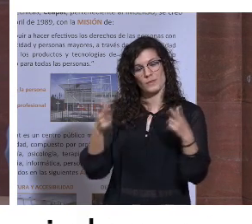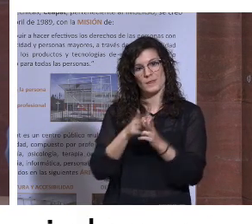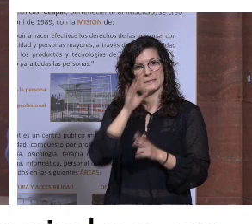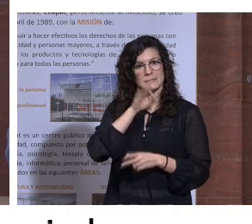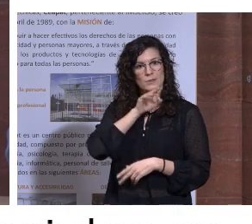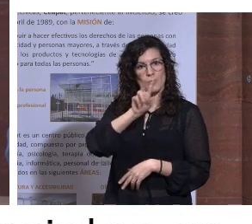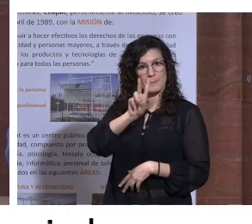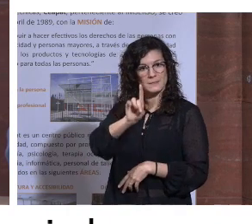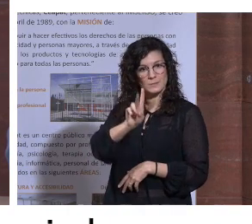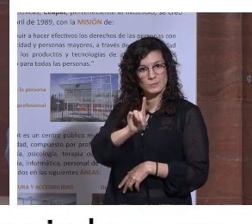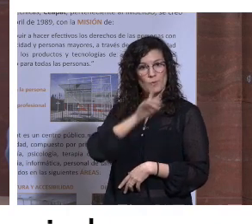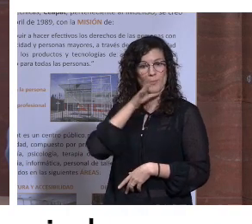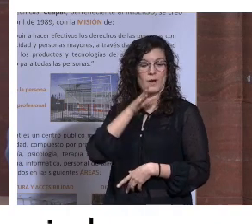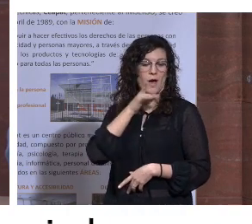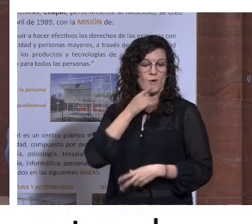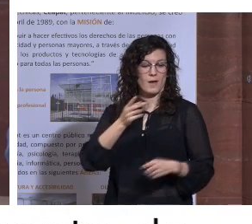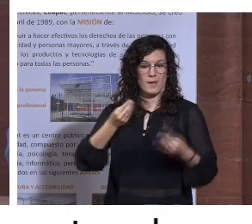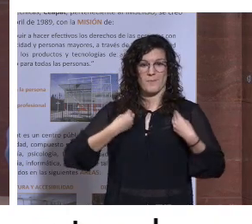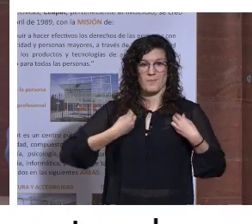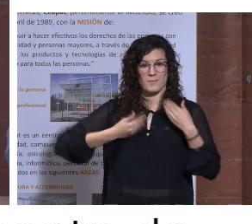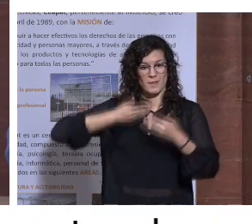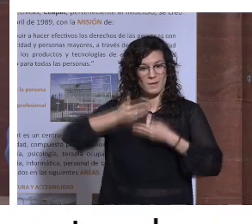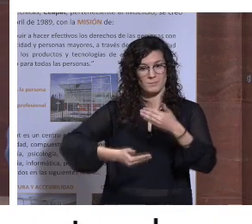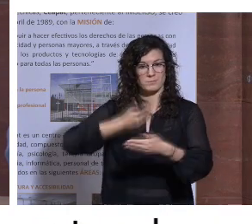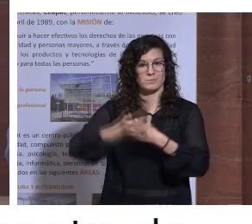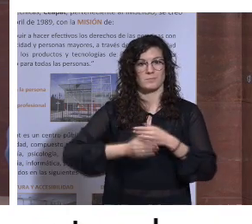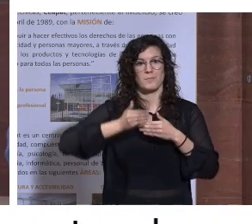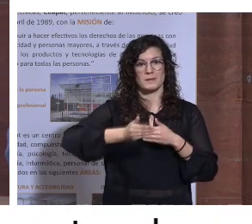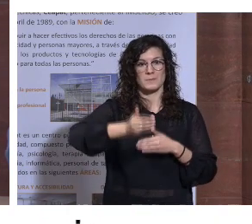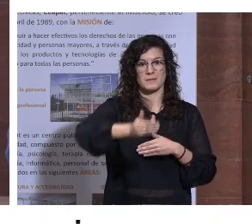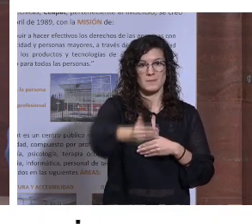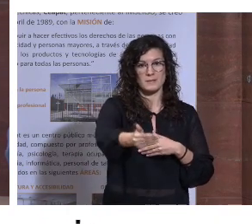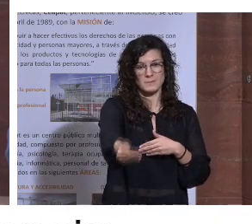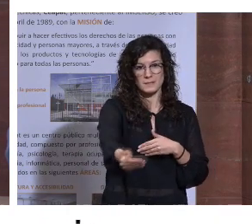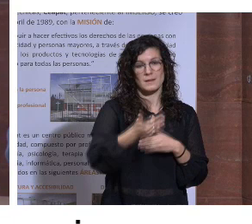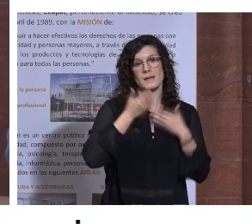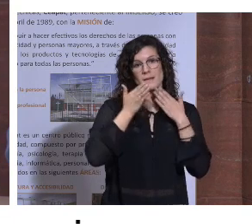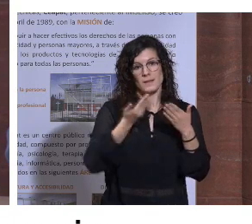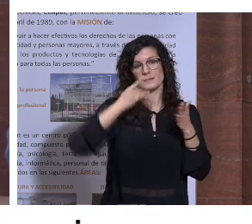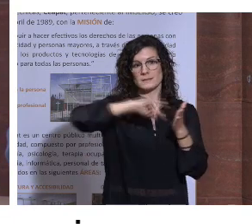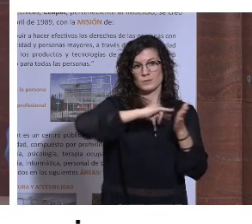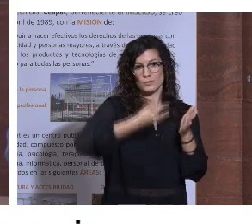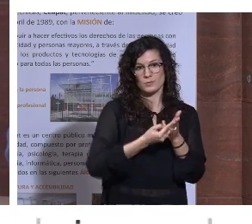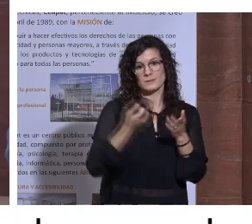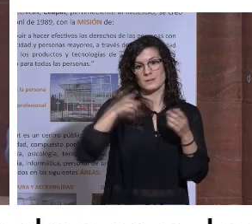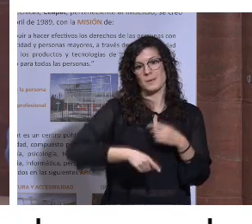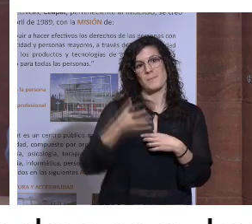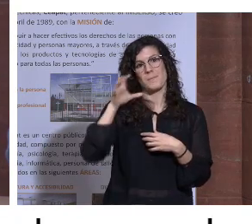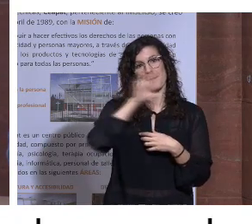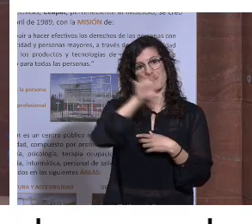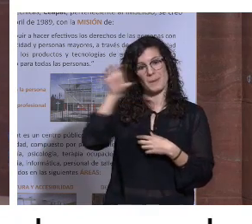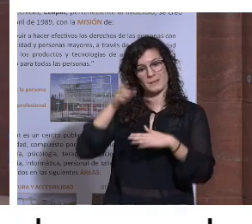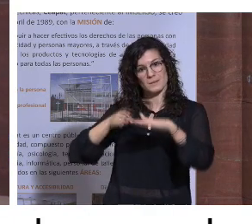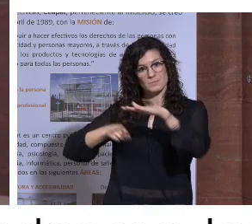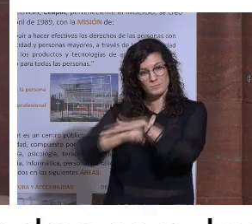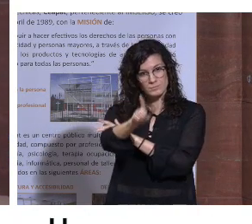que el aumento de esperanza de vida es una tendencia común a las democracias avanzadas y a los países también en vías de desarrollo que también